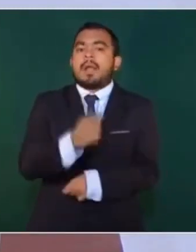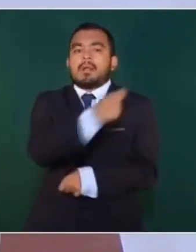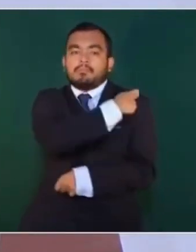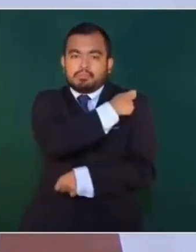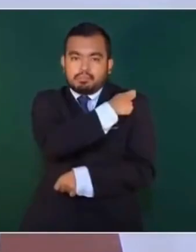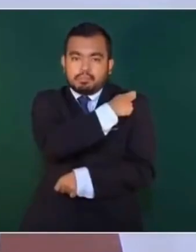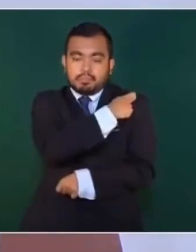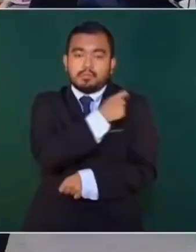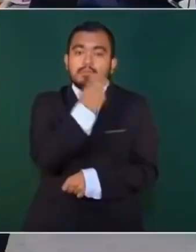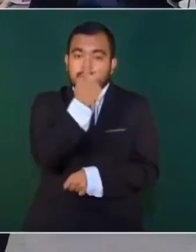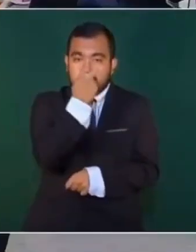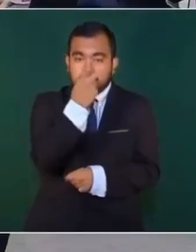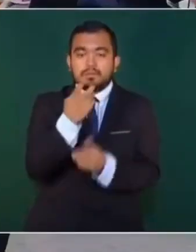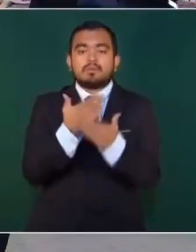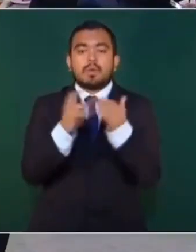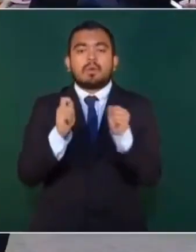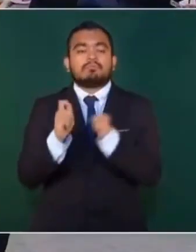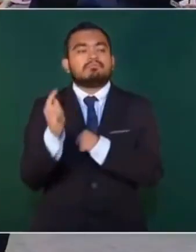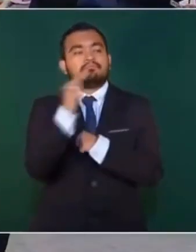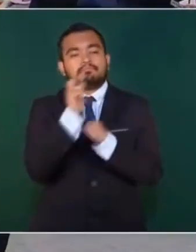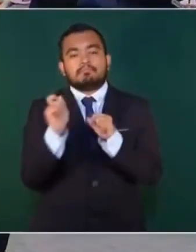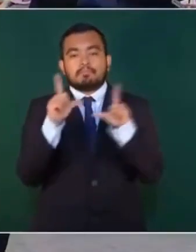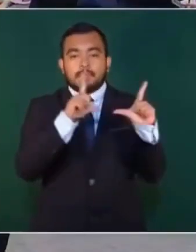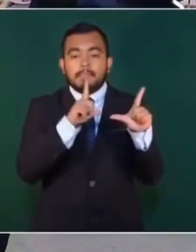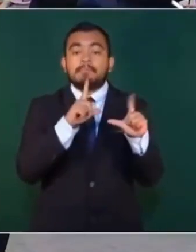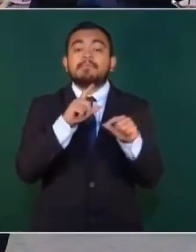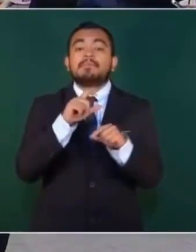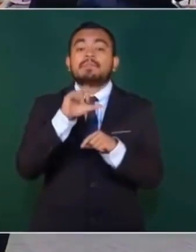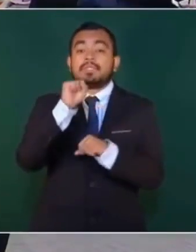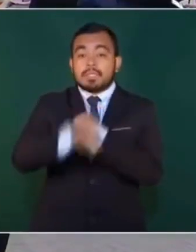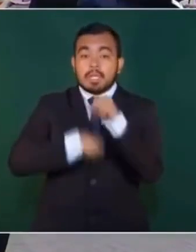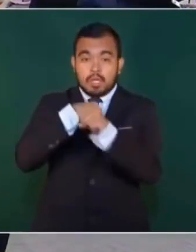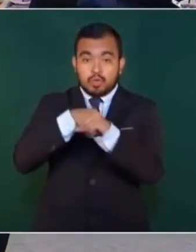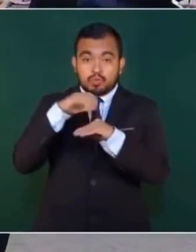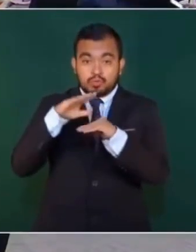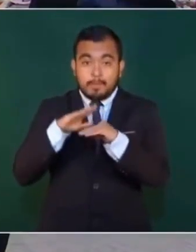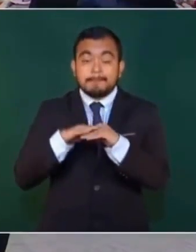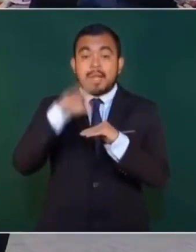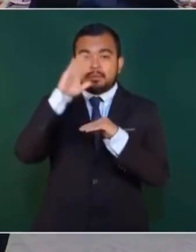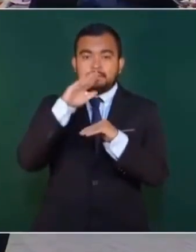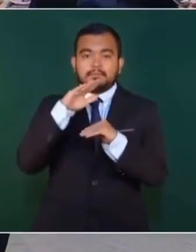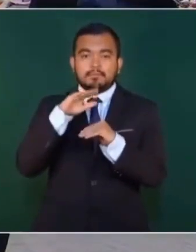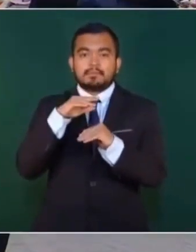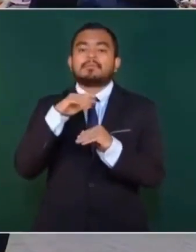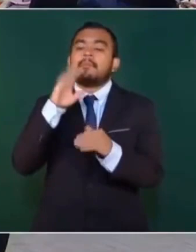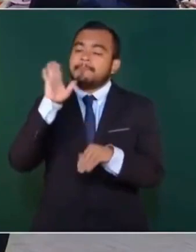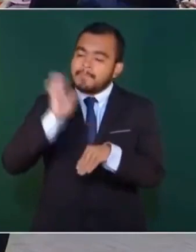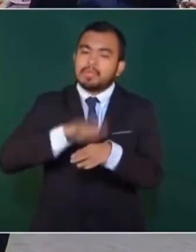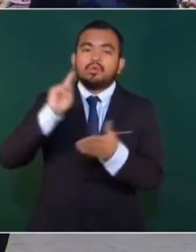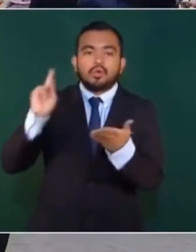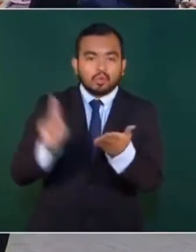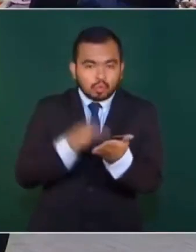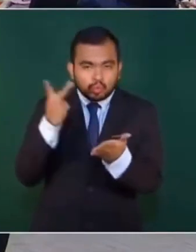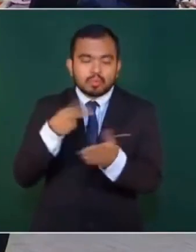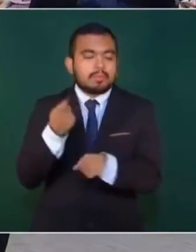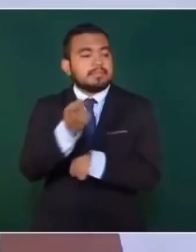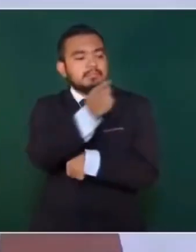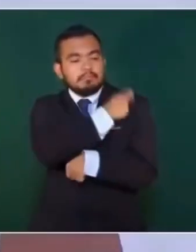que vemos en la diapositiva. Personas de 60 años y más serán revacunadas, serán invitadas a